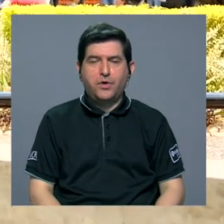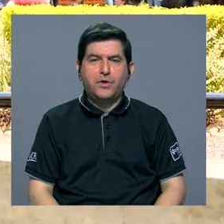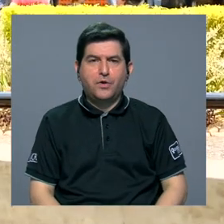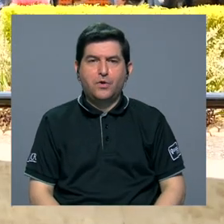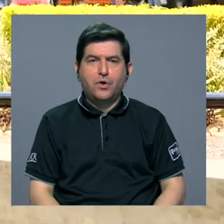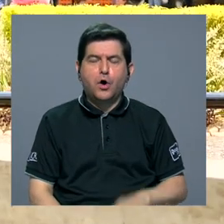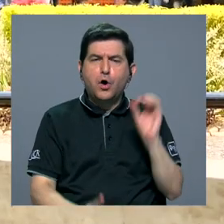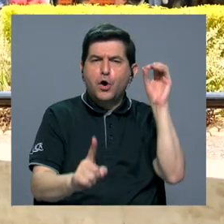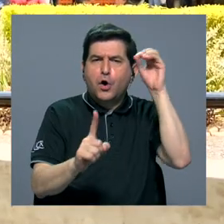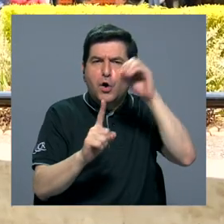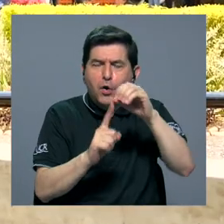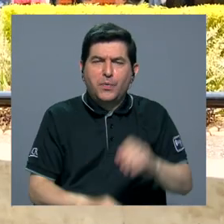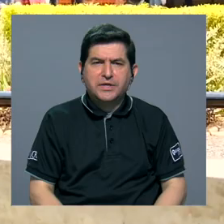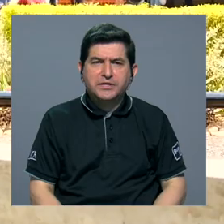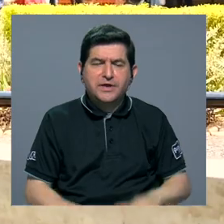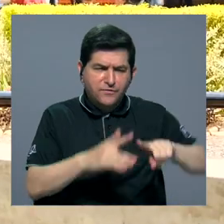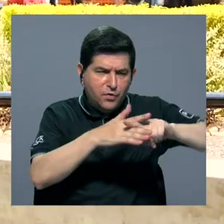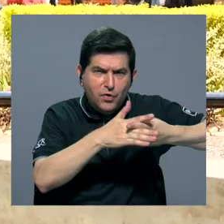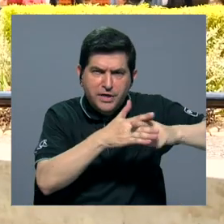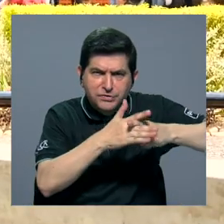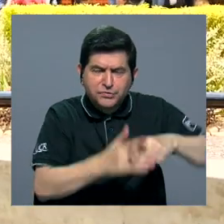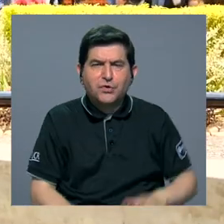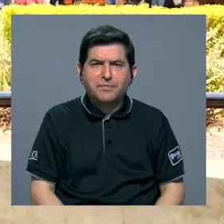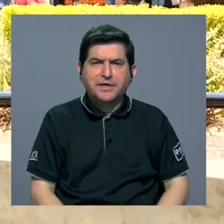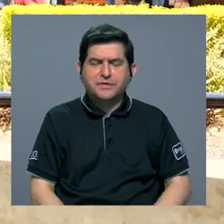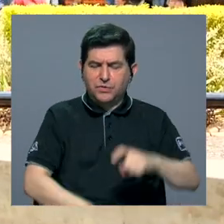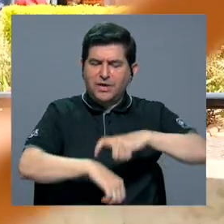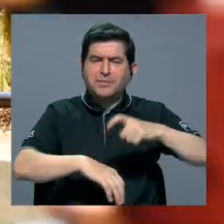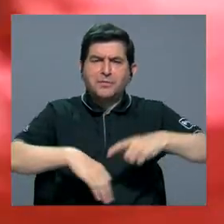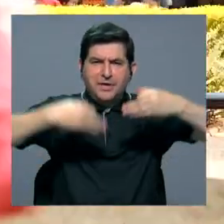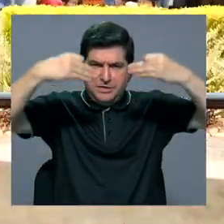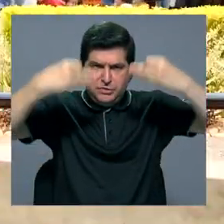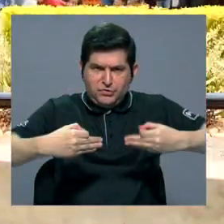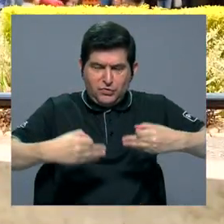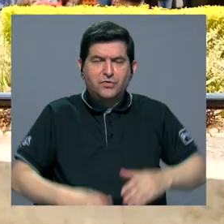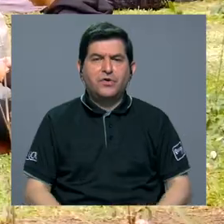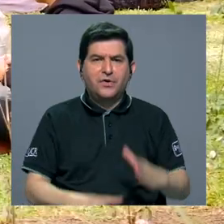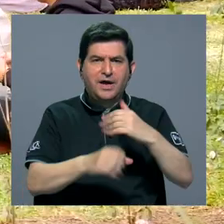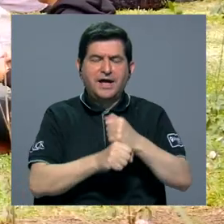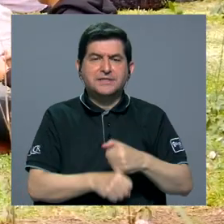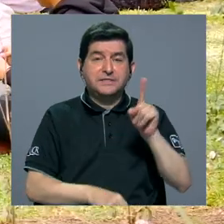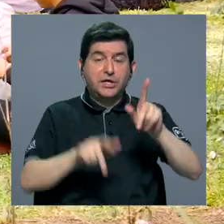tiene como objetivo ser un instrumento para la toma de decisión que hace